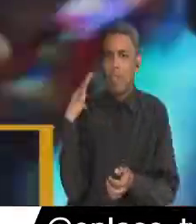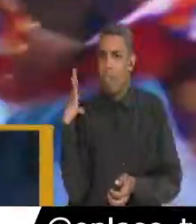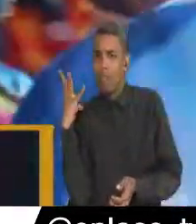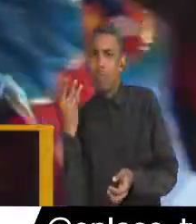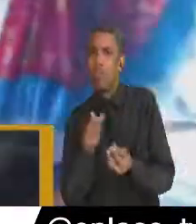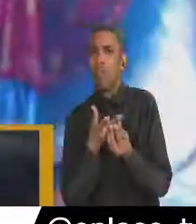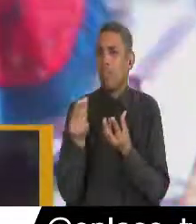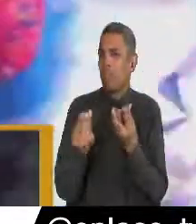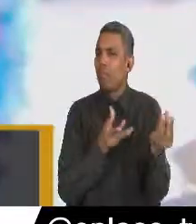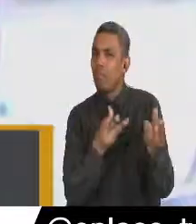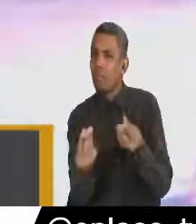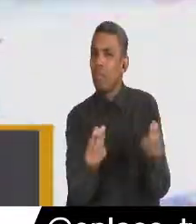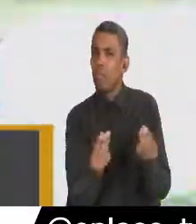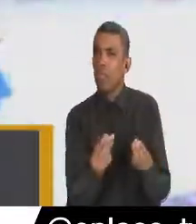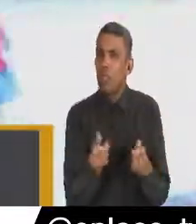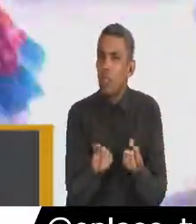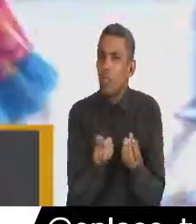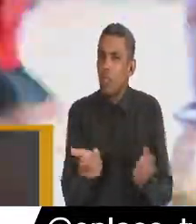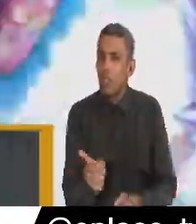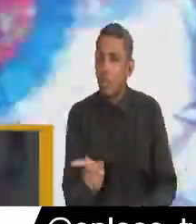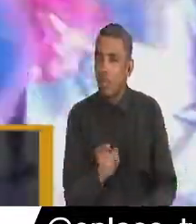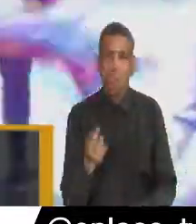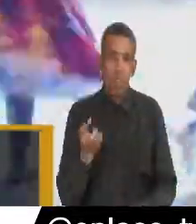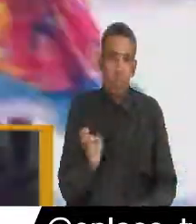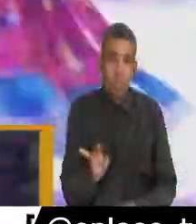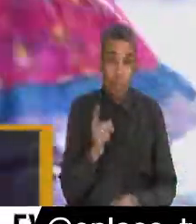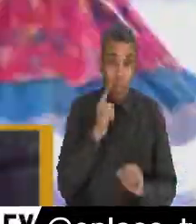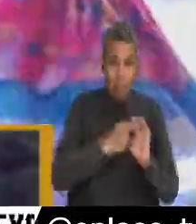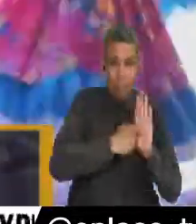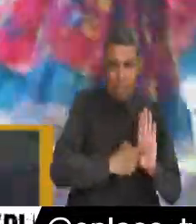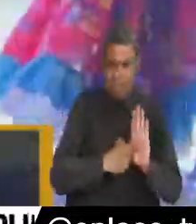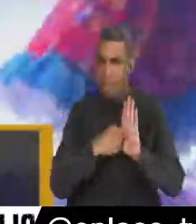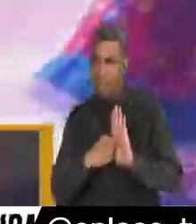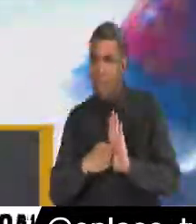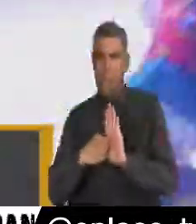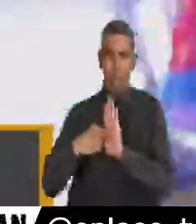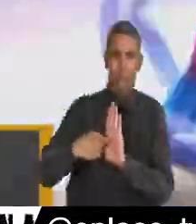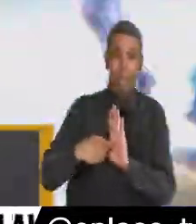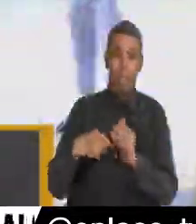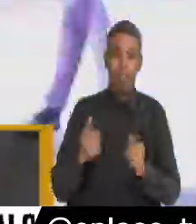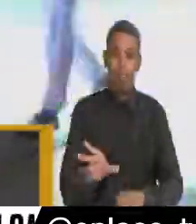12 grupos. Todos mostraron su potencial a la hora de bailar.